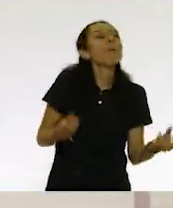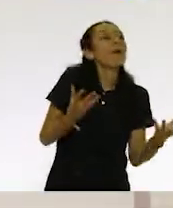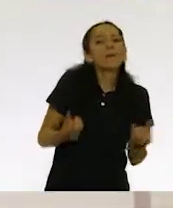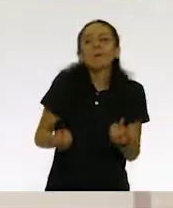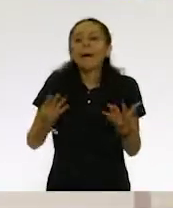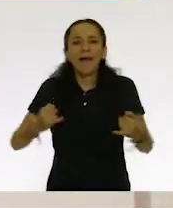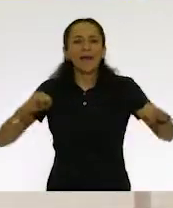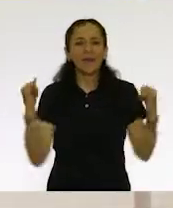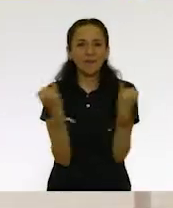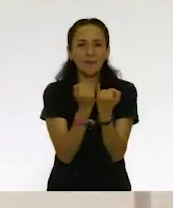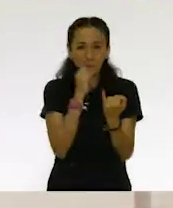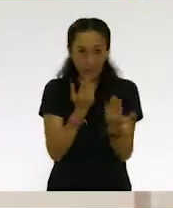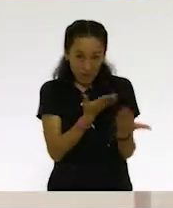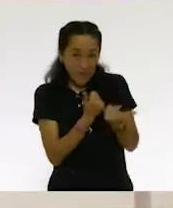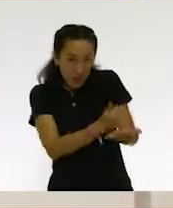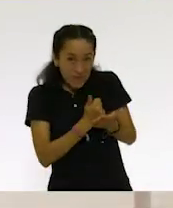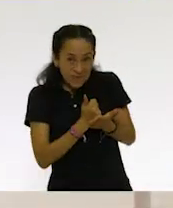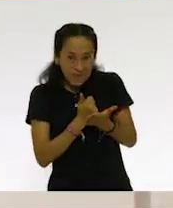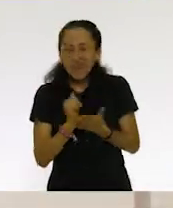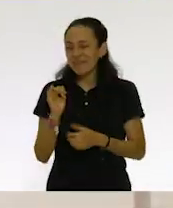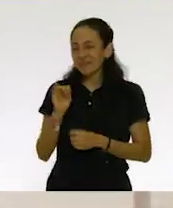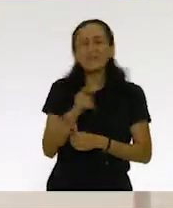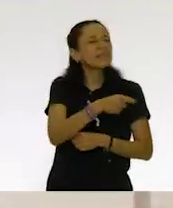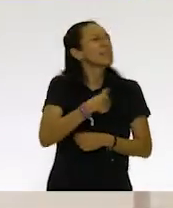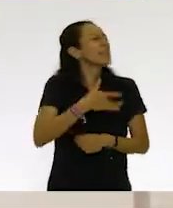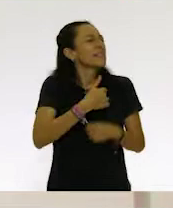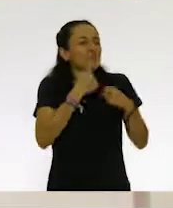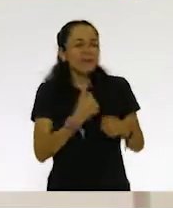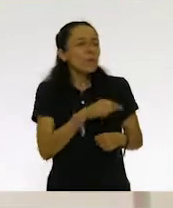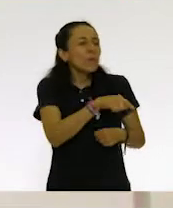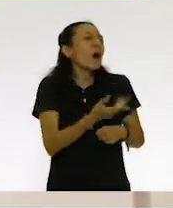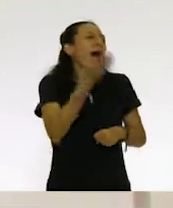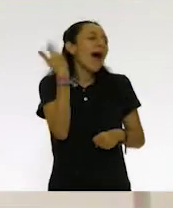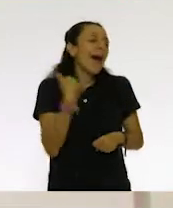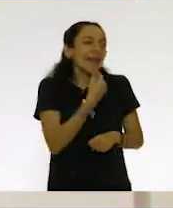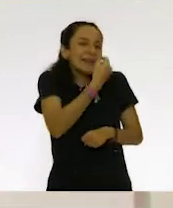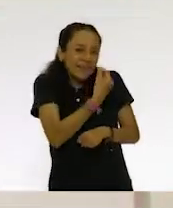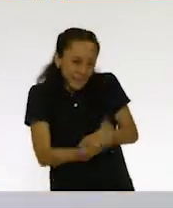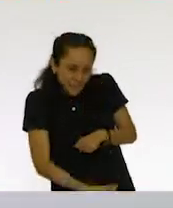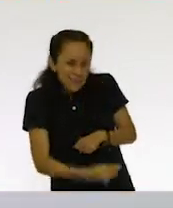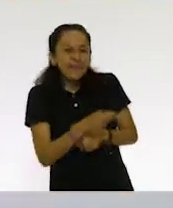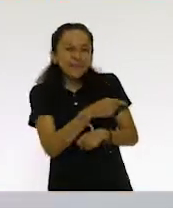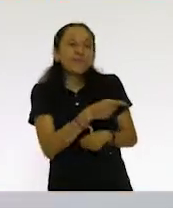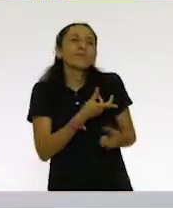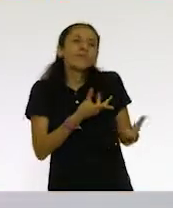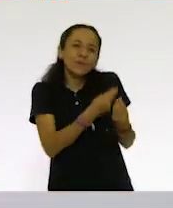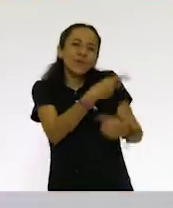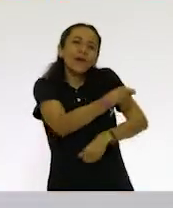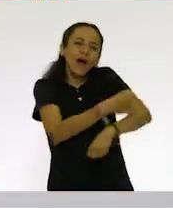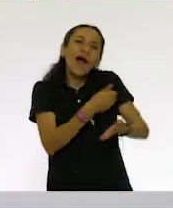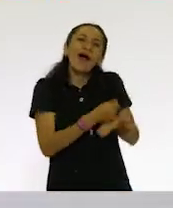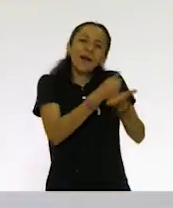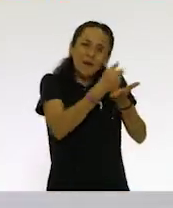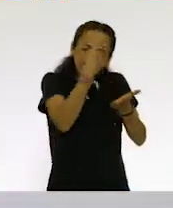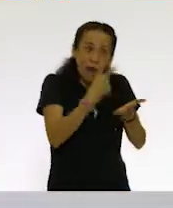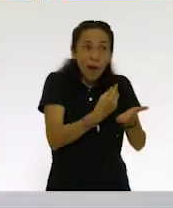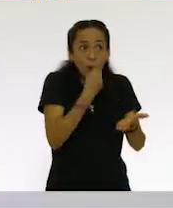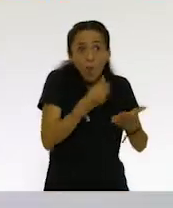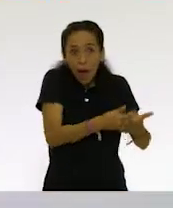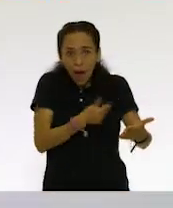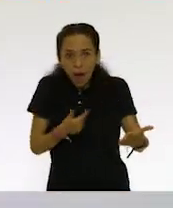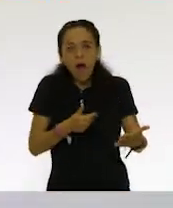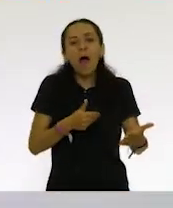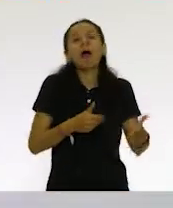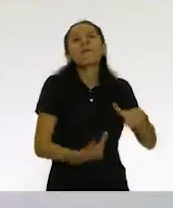Seguramente cuando eras niña, le ayudabas a tu familia a poner la mesa cuando iban a comer, ¿verdad, Zohar? Sí, claro. Mis papás me enseñaron